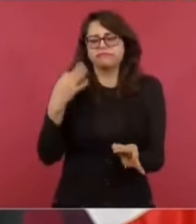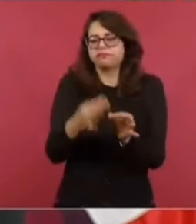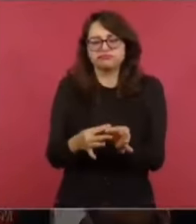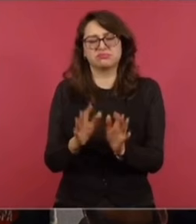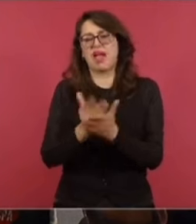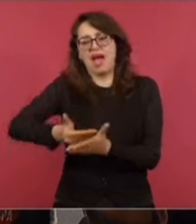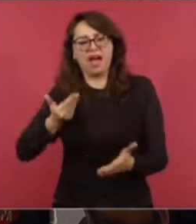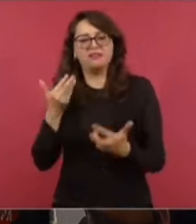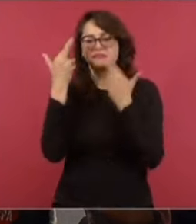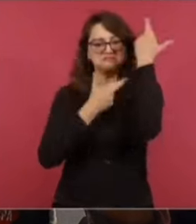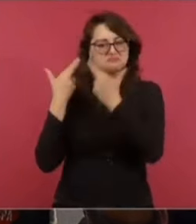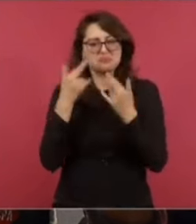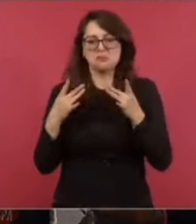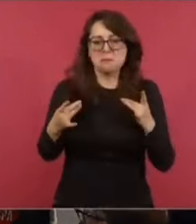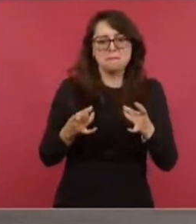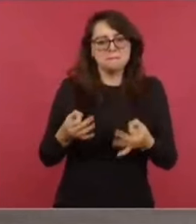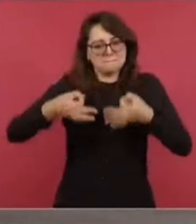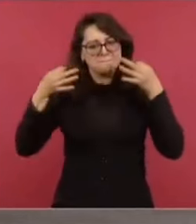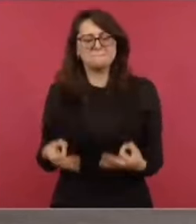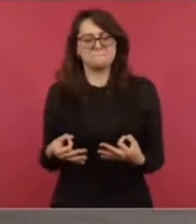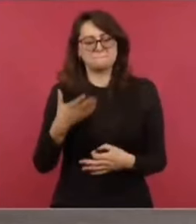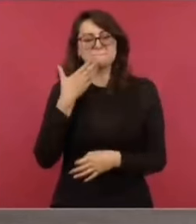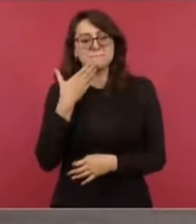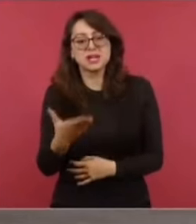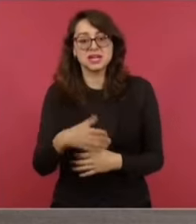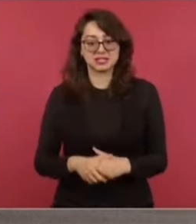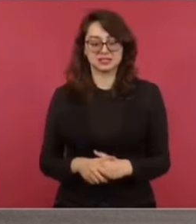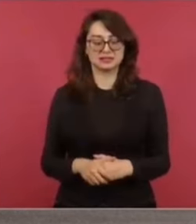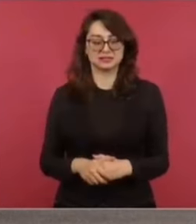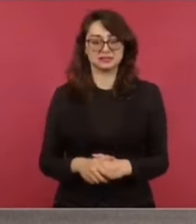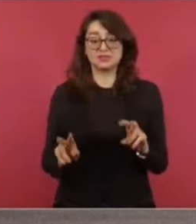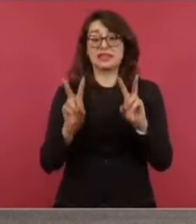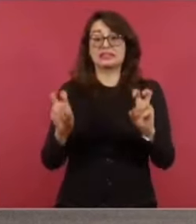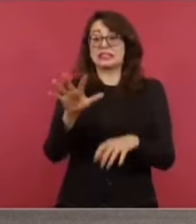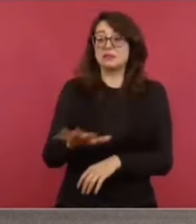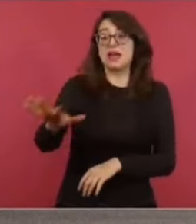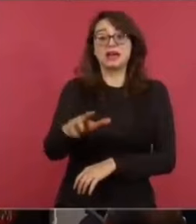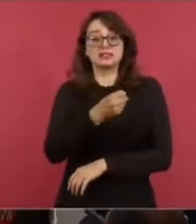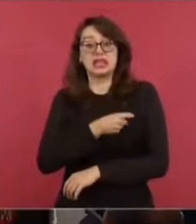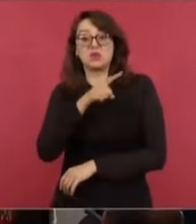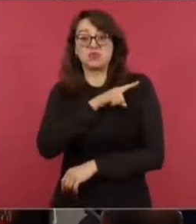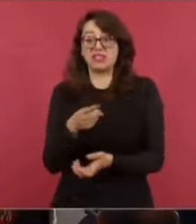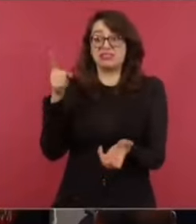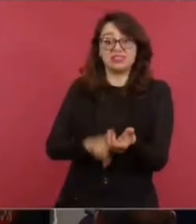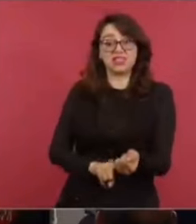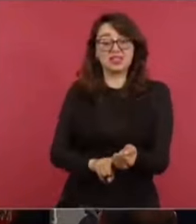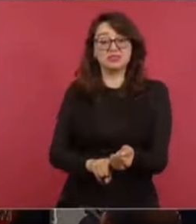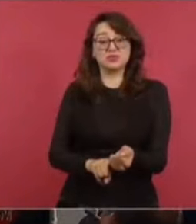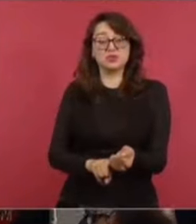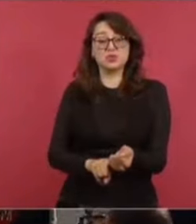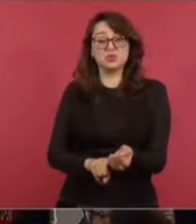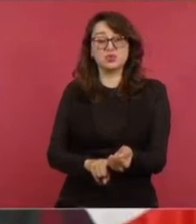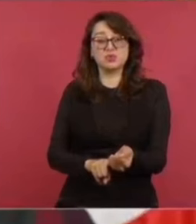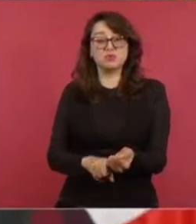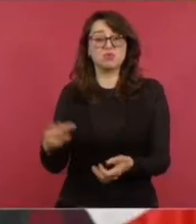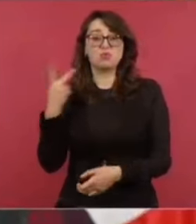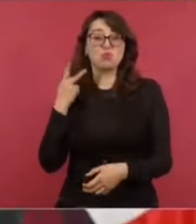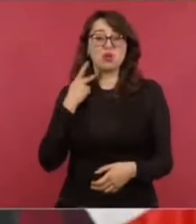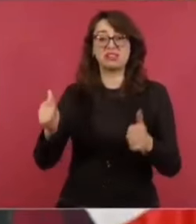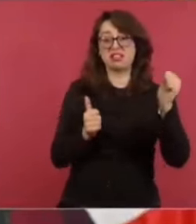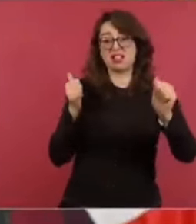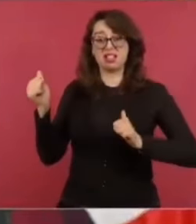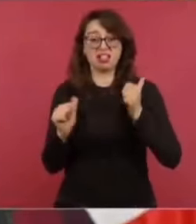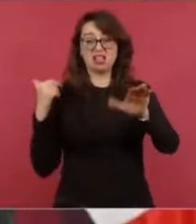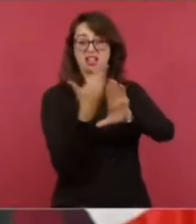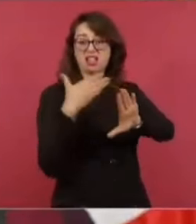calidad. Y que la salud pública no debe de utilizarse con